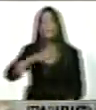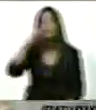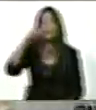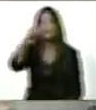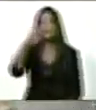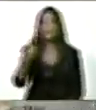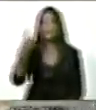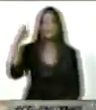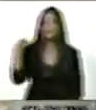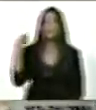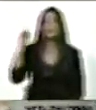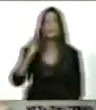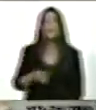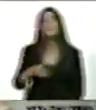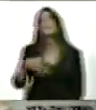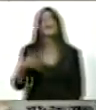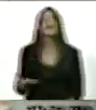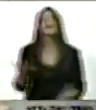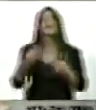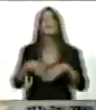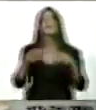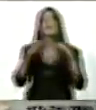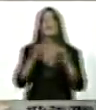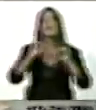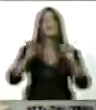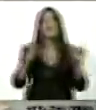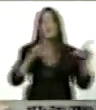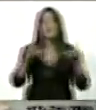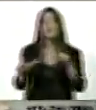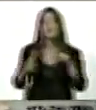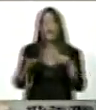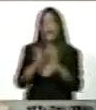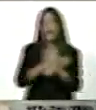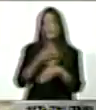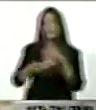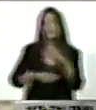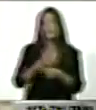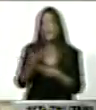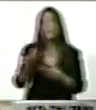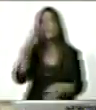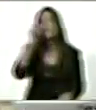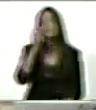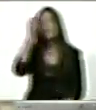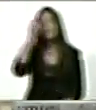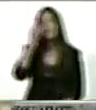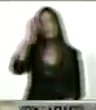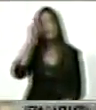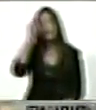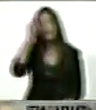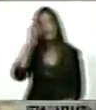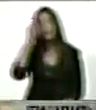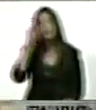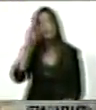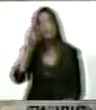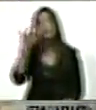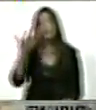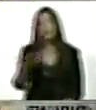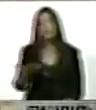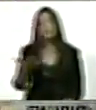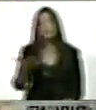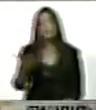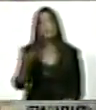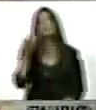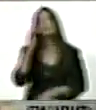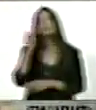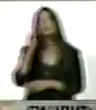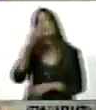ayer tiene que ver con reuniones que se han venido realizando. Un diputado de nuestra bancada, que por supuesto podemos decirlo, que